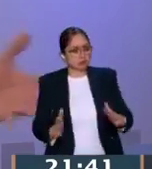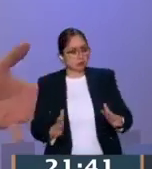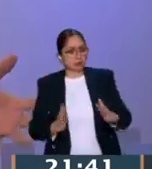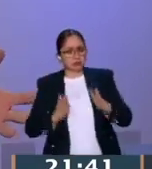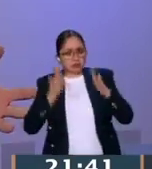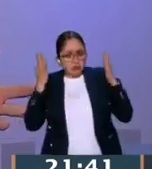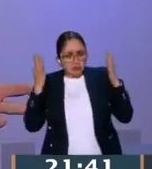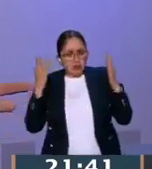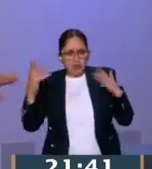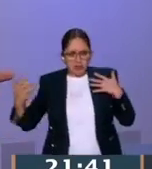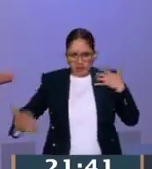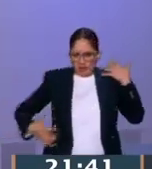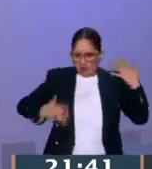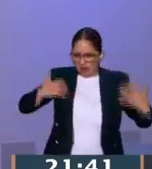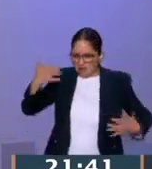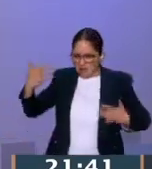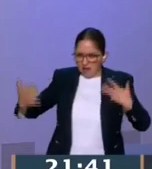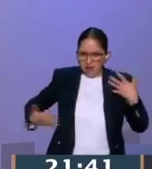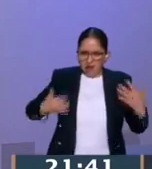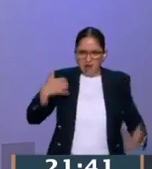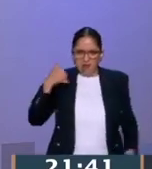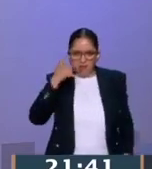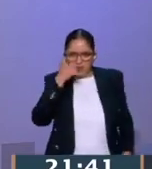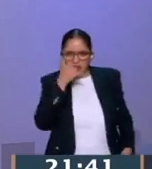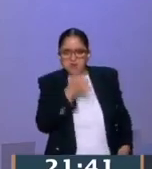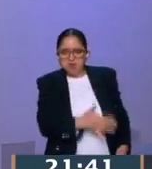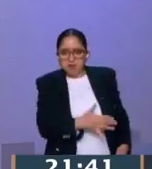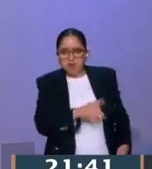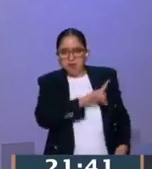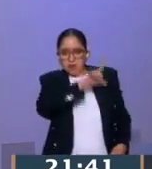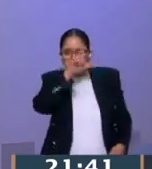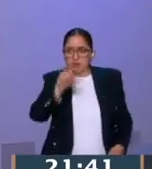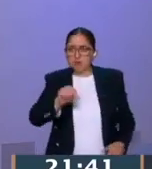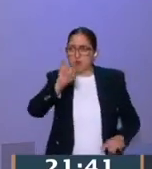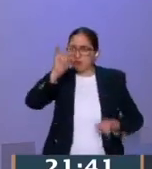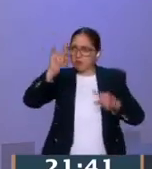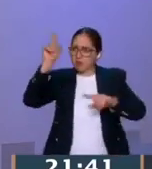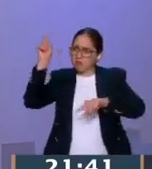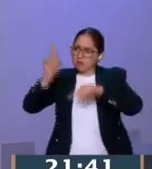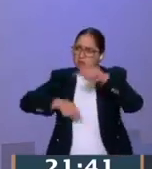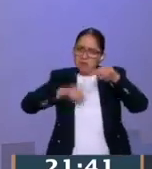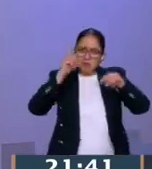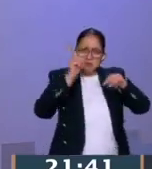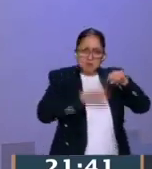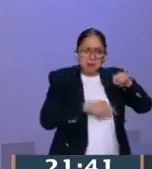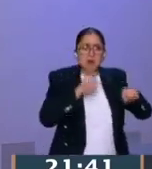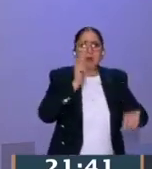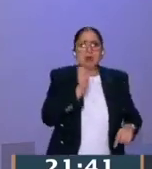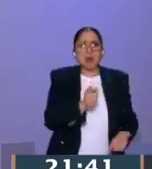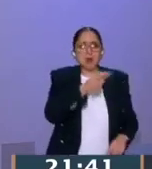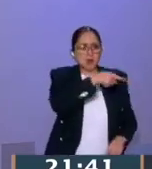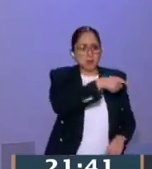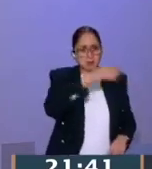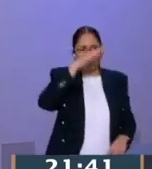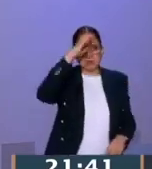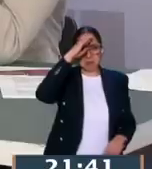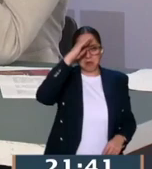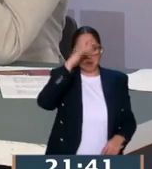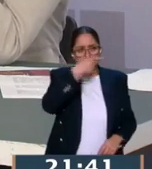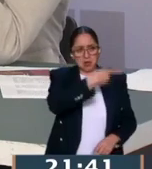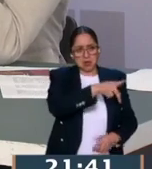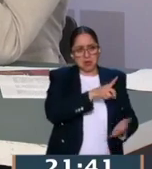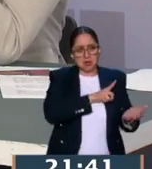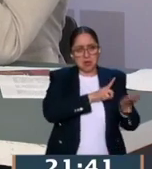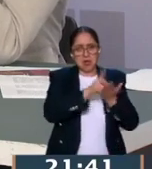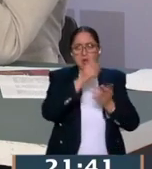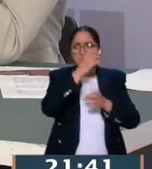los hicieron enojar muchísimo esos afiches y los empezaron a arrancar. ¿Por qué? Porque se creen con el derecho de quitar los afiches de